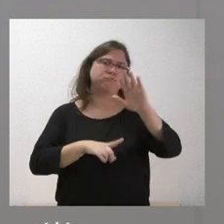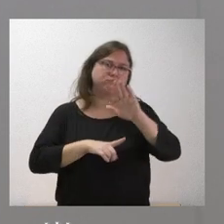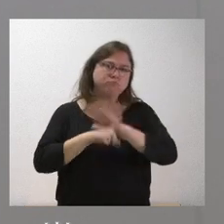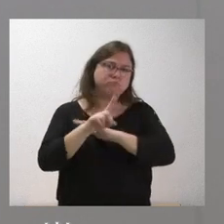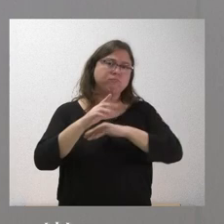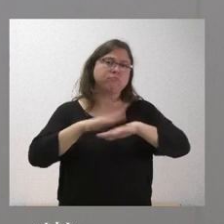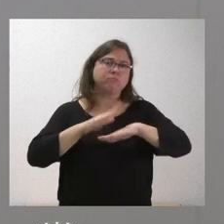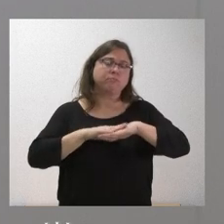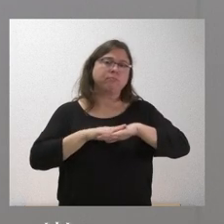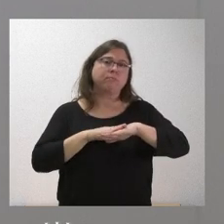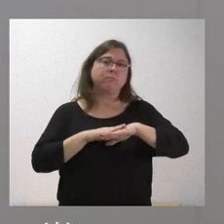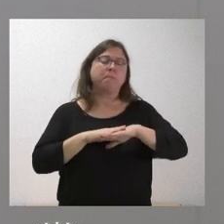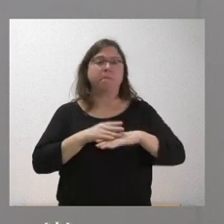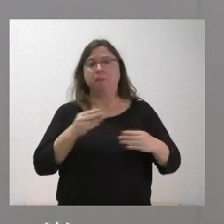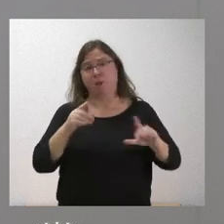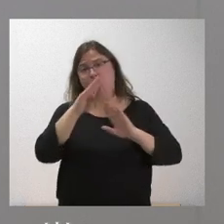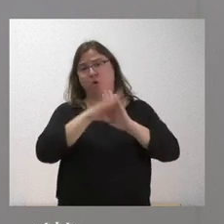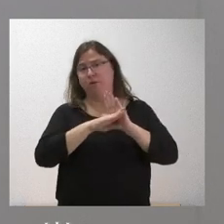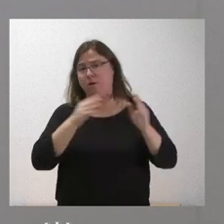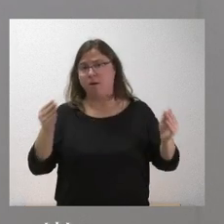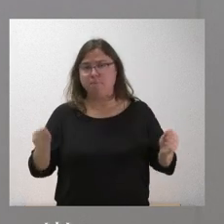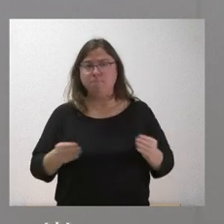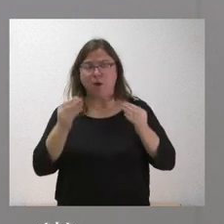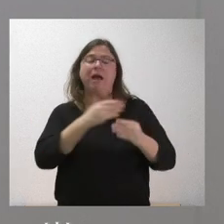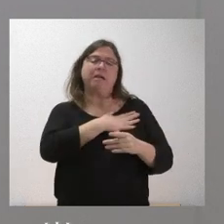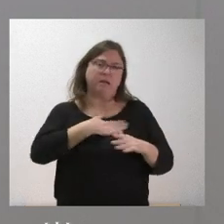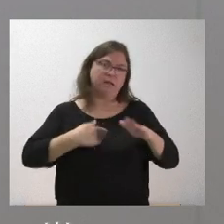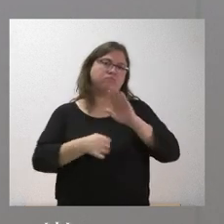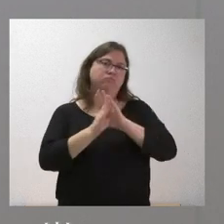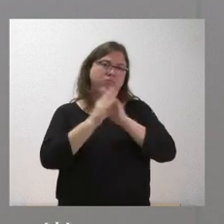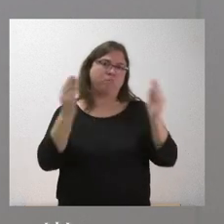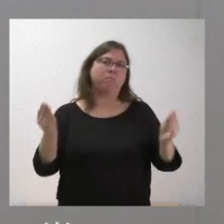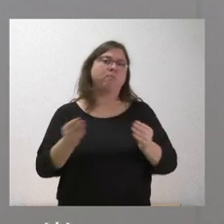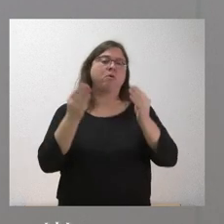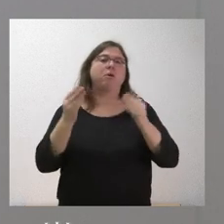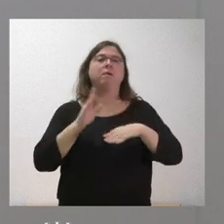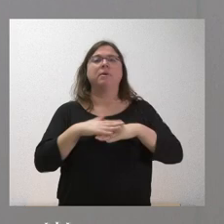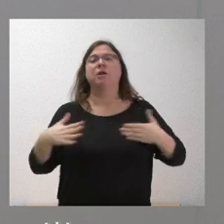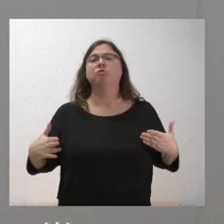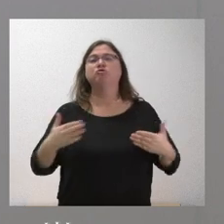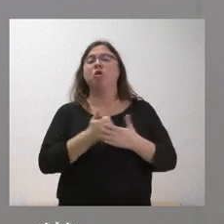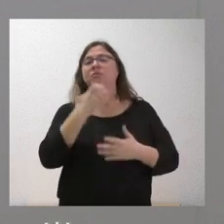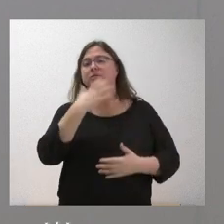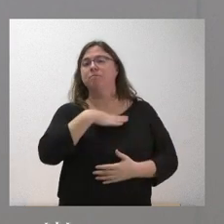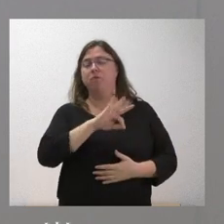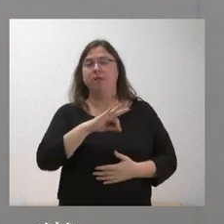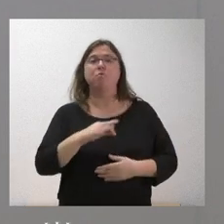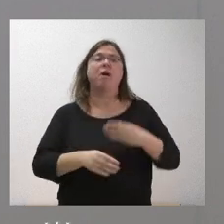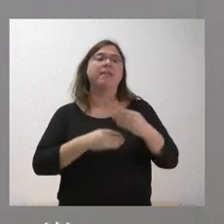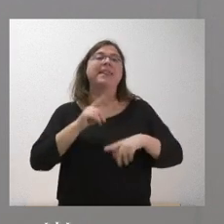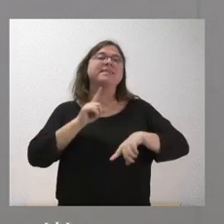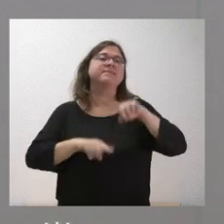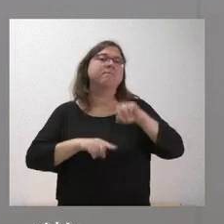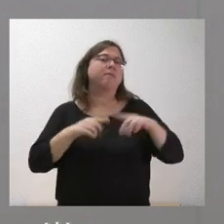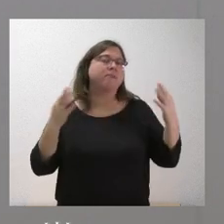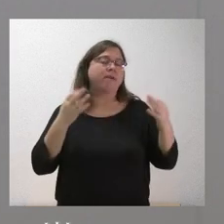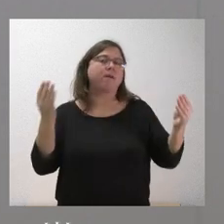porque hemos mejorado esas condiciones y lo queremos seguir mejorando en el futuro en todo aquello que podamos los lo vamos seguir haciendo De qué depende estas